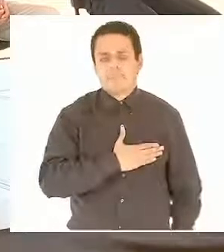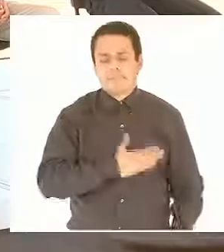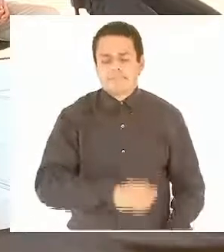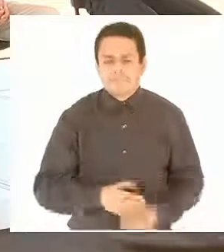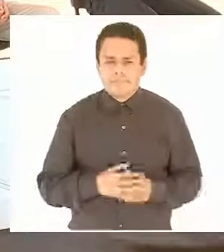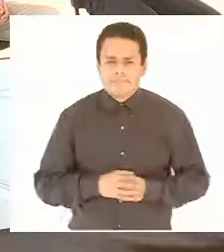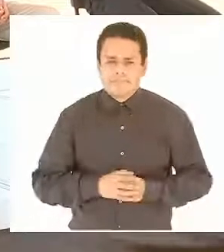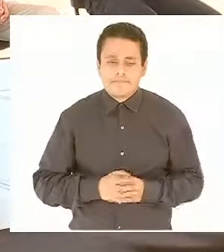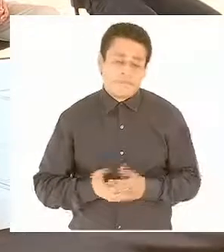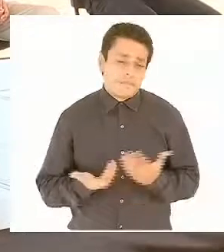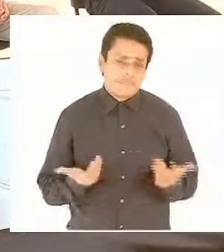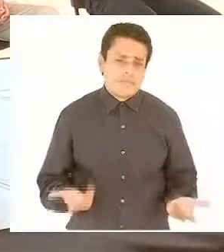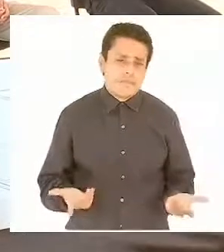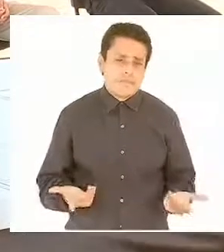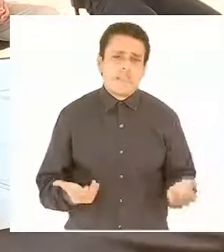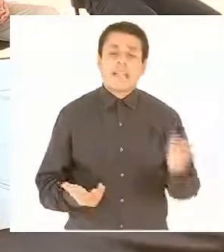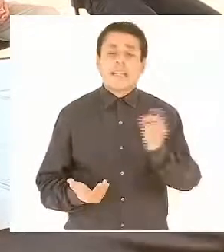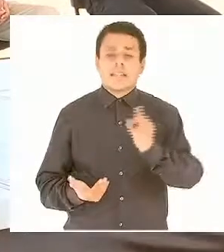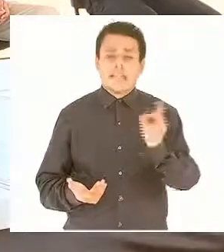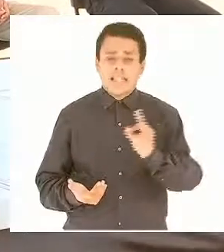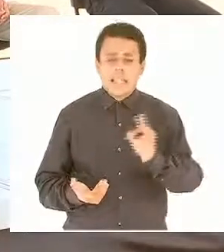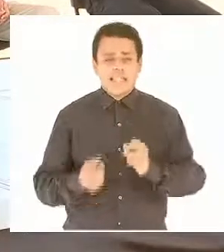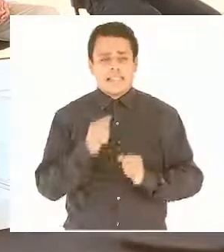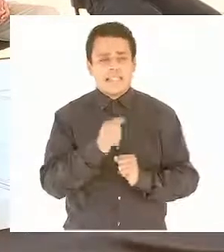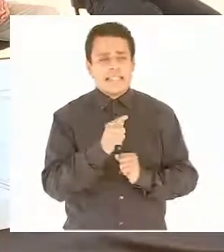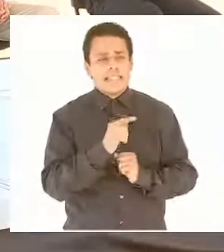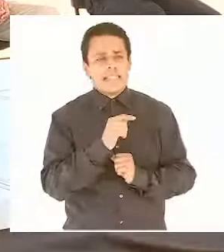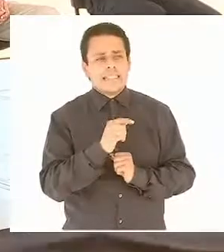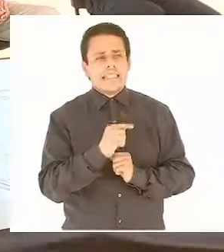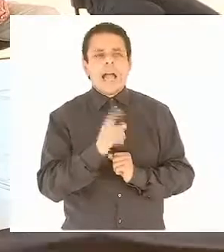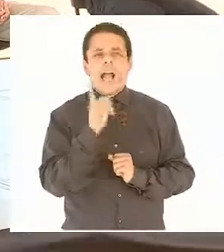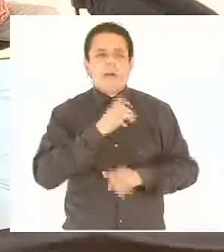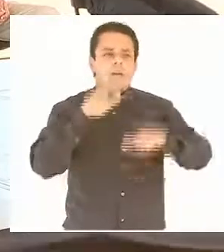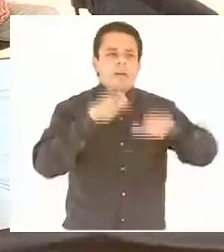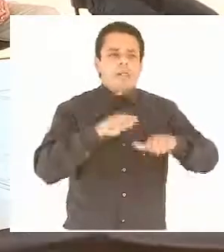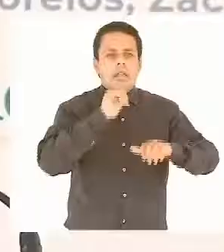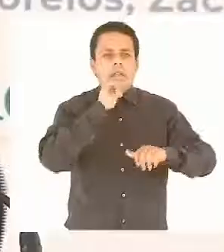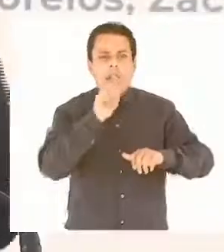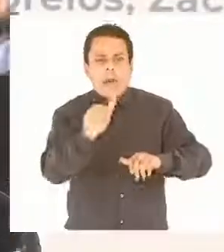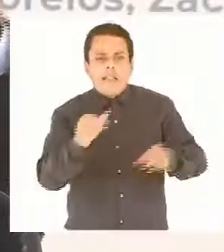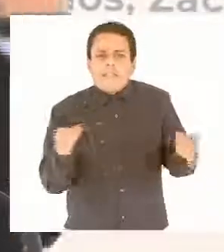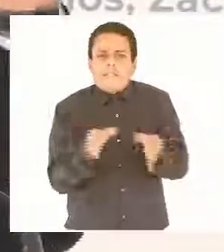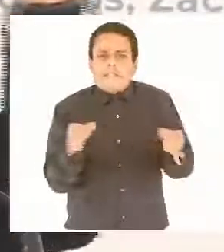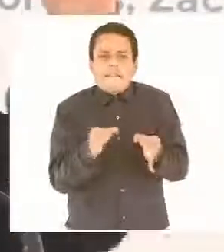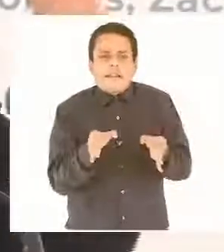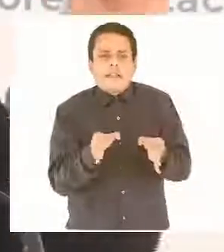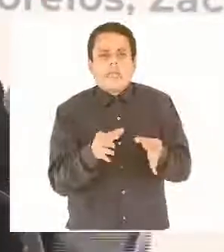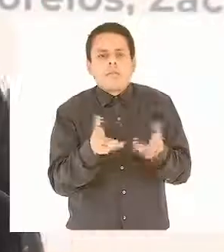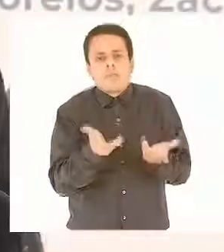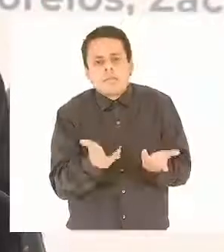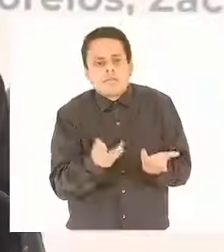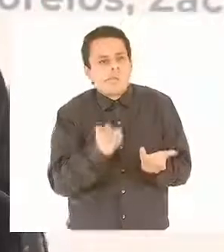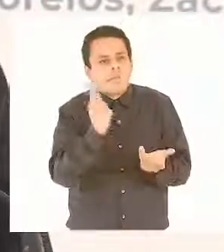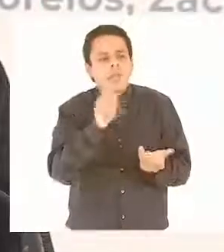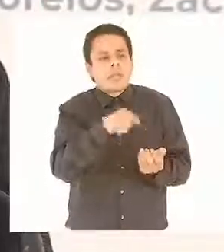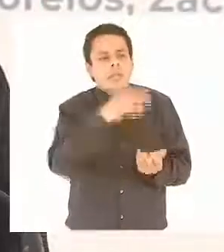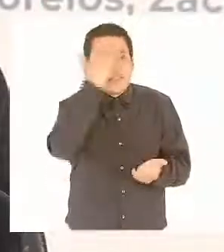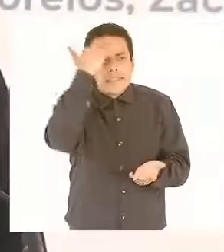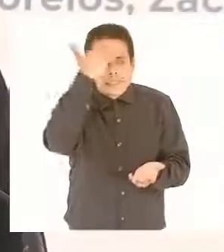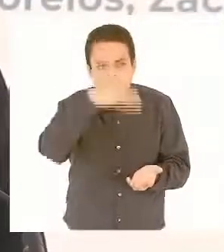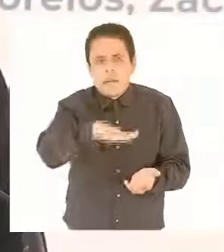y puede correr riesgo de sequías, de heladas, pero